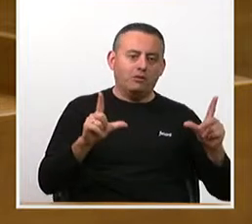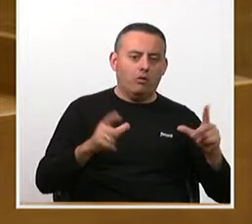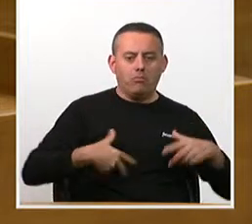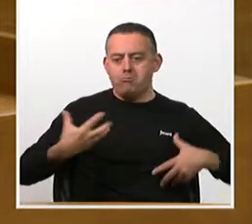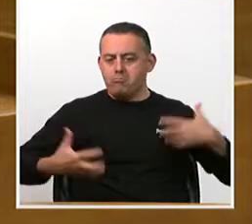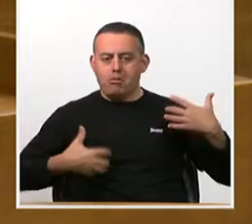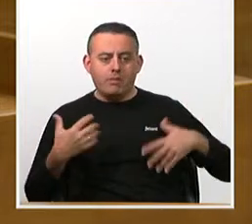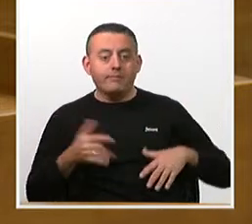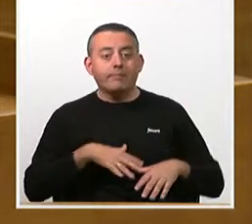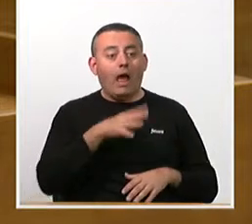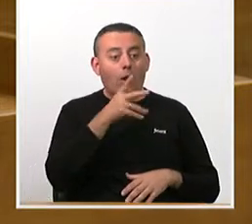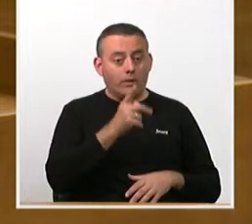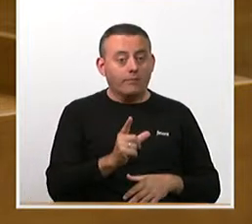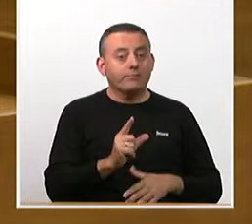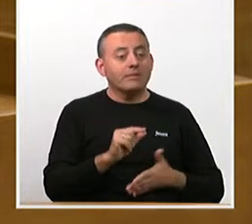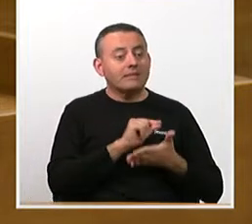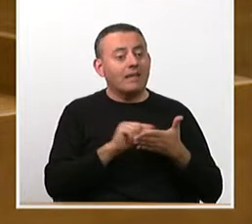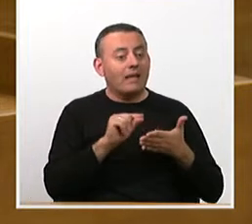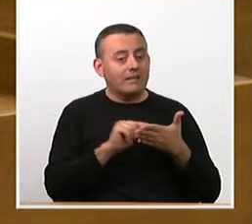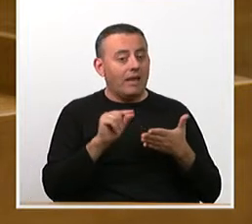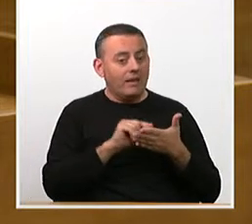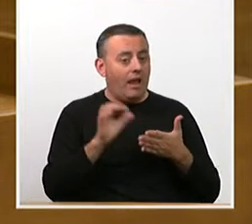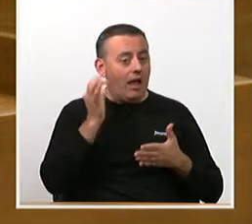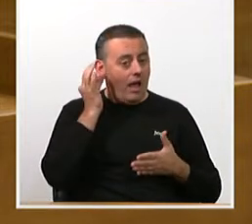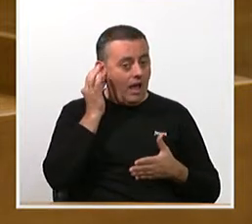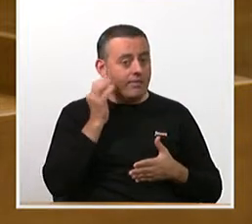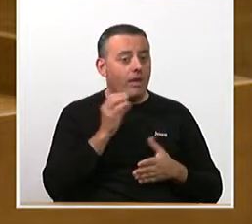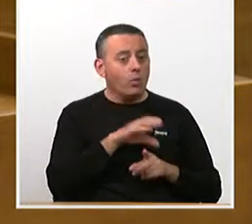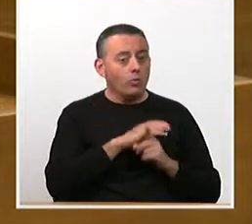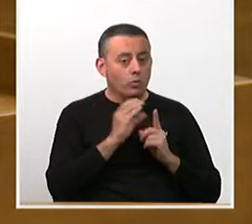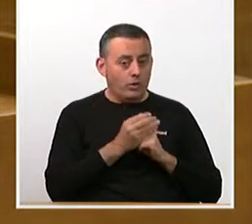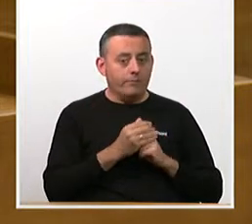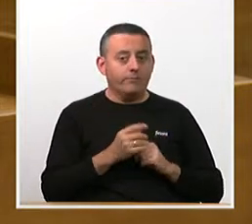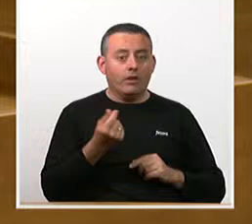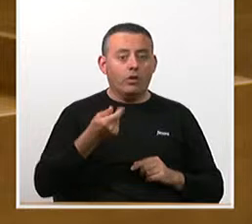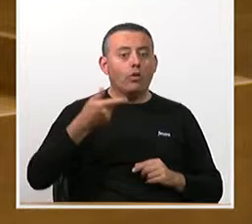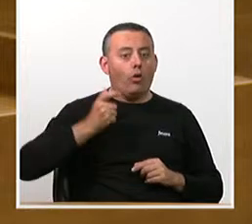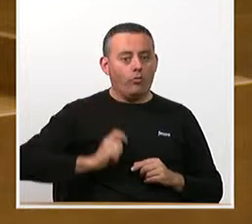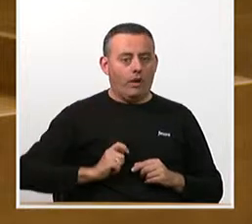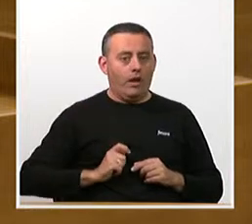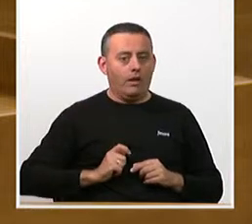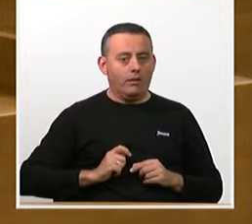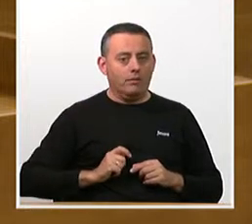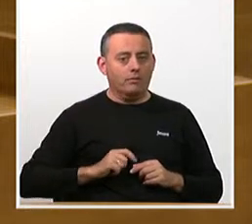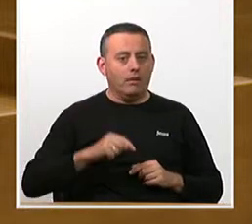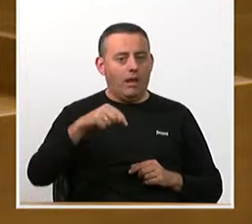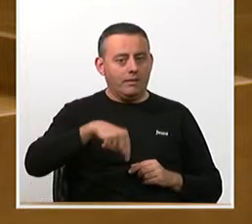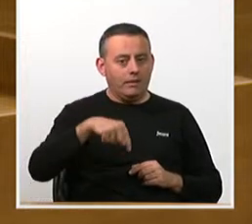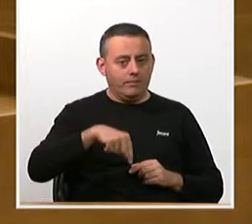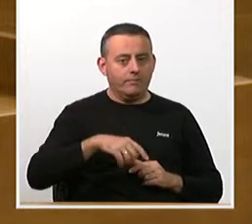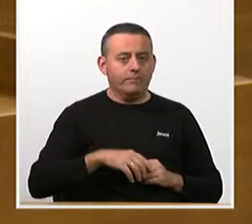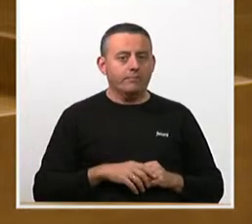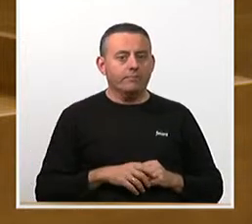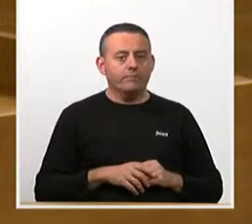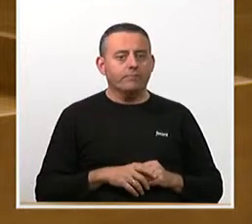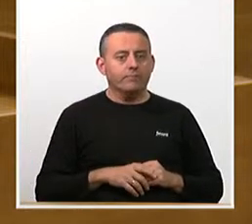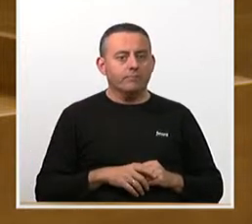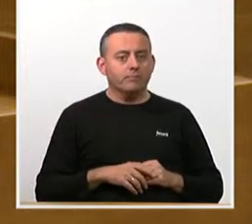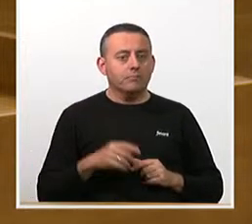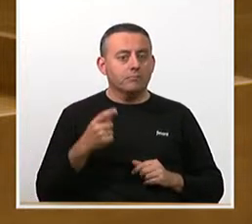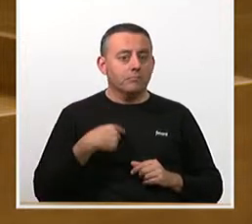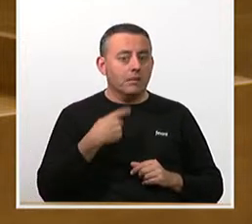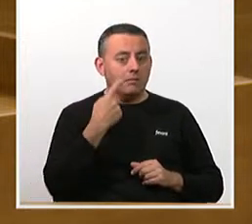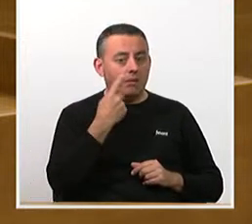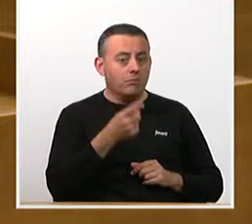secretaria autonómica un show públ el pa valenci per una activa que